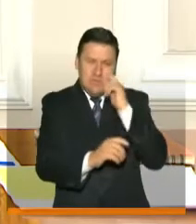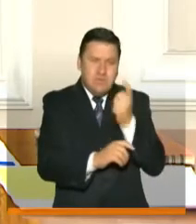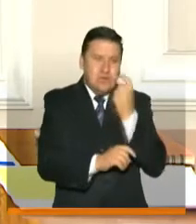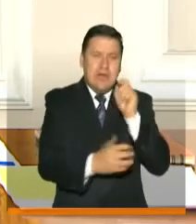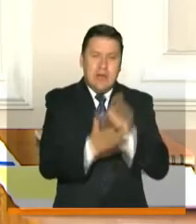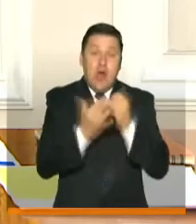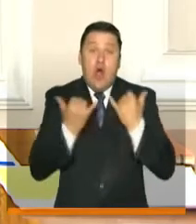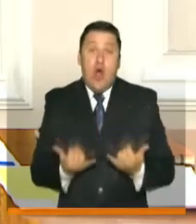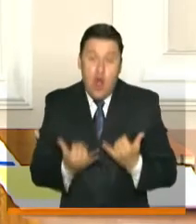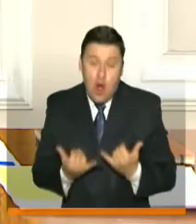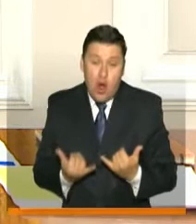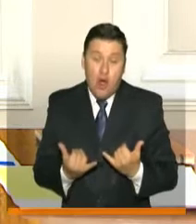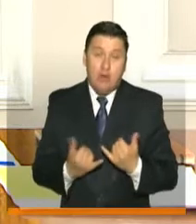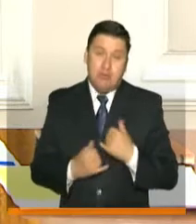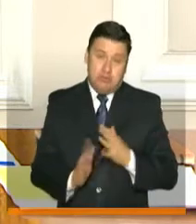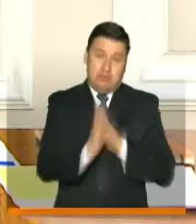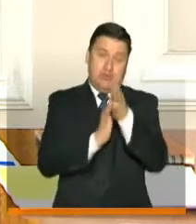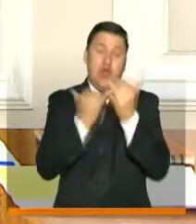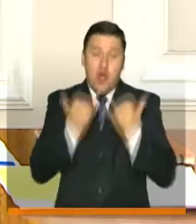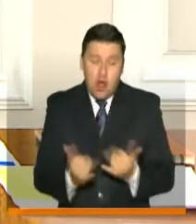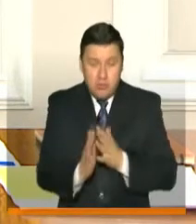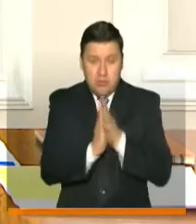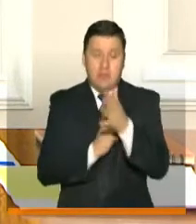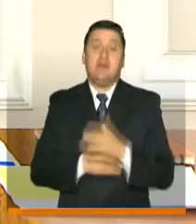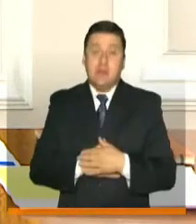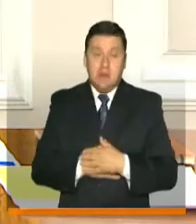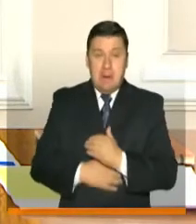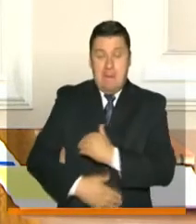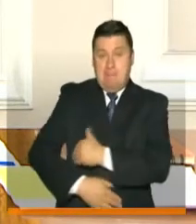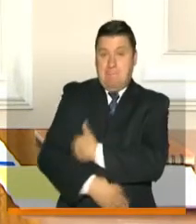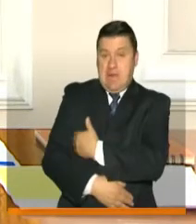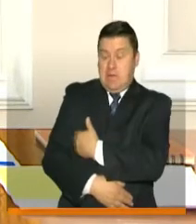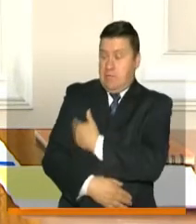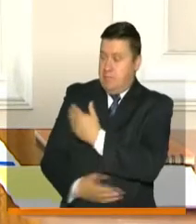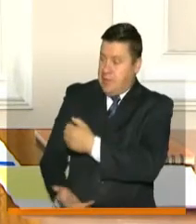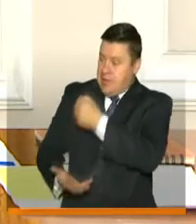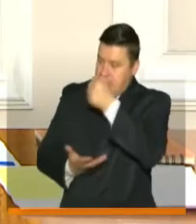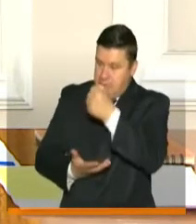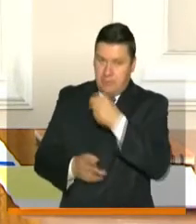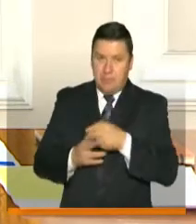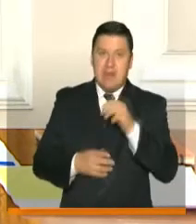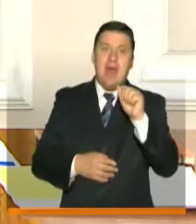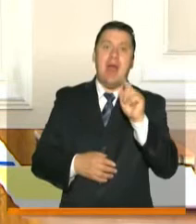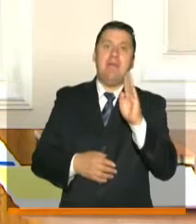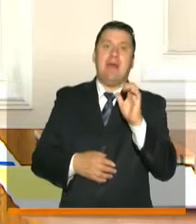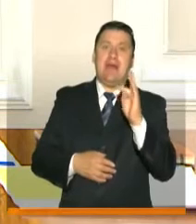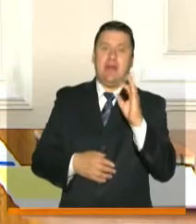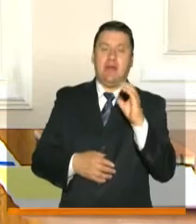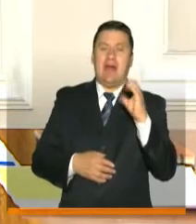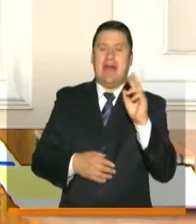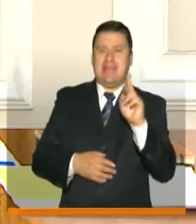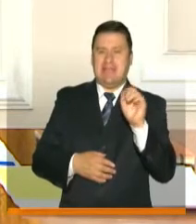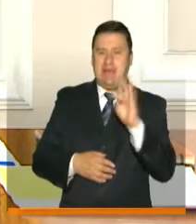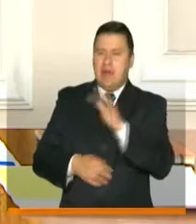Y hoy quiero comunicarles a ustedes que con el ministro de Hacienda, Alberto Carrasquilla, con